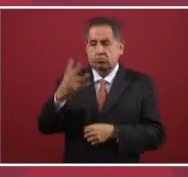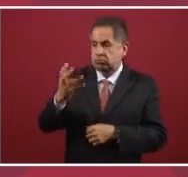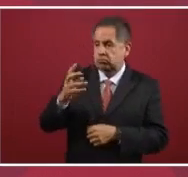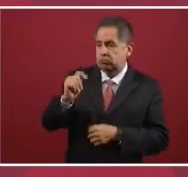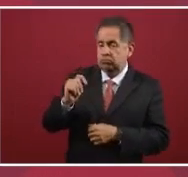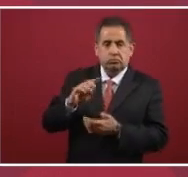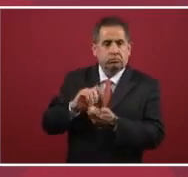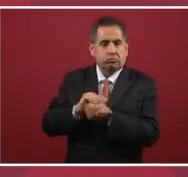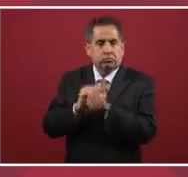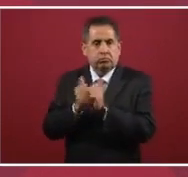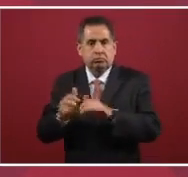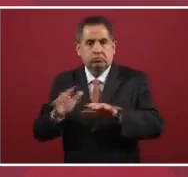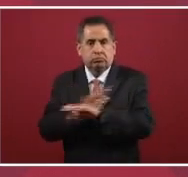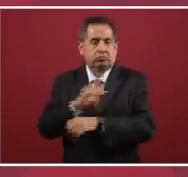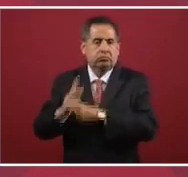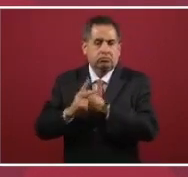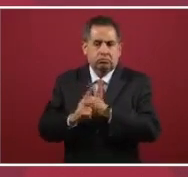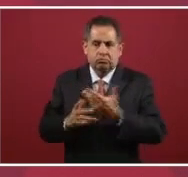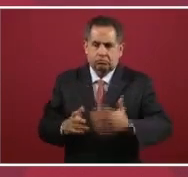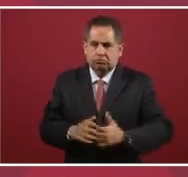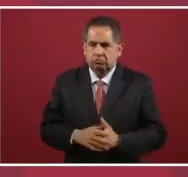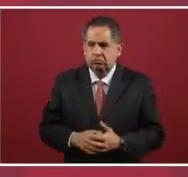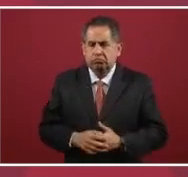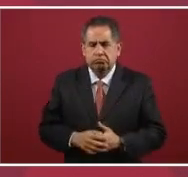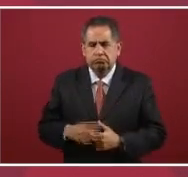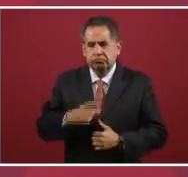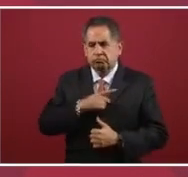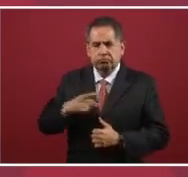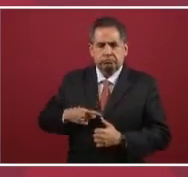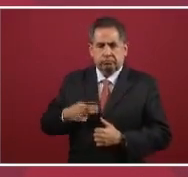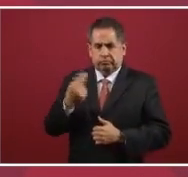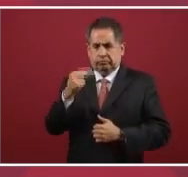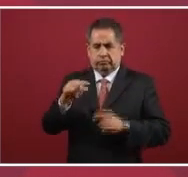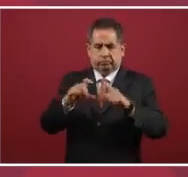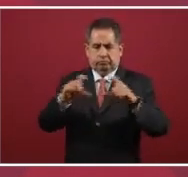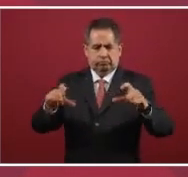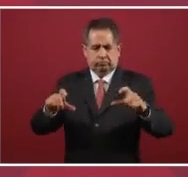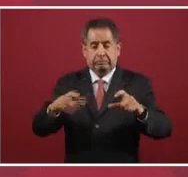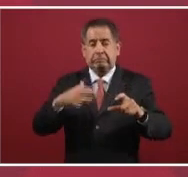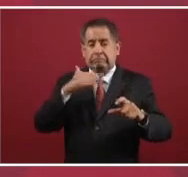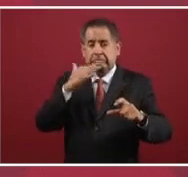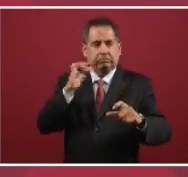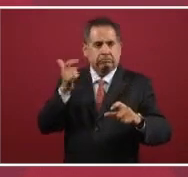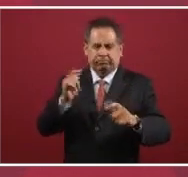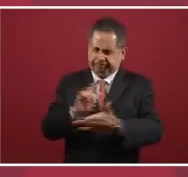país. Entonces, no se debe de manchar ese nombre.